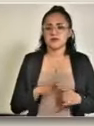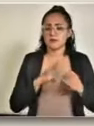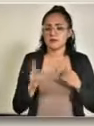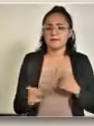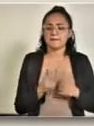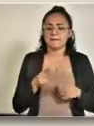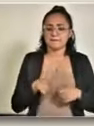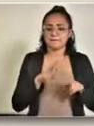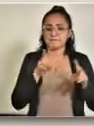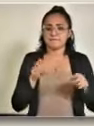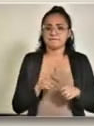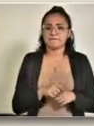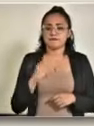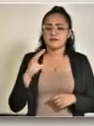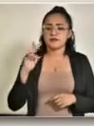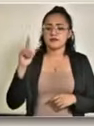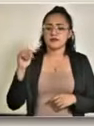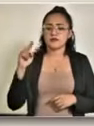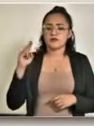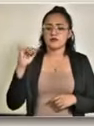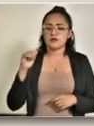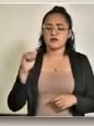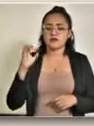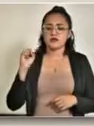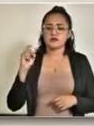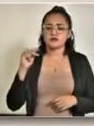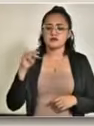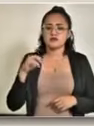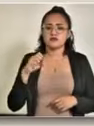Última pregunta de este bloque, Claudia Espinosa, Informativo 102.